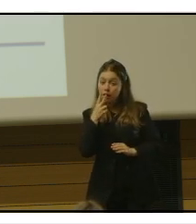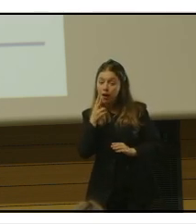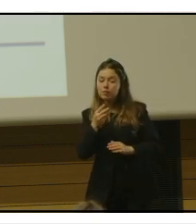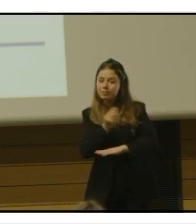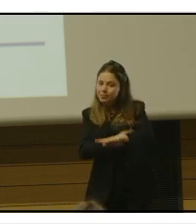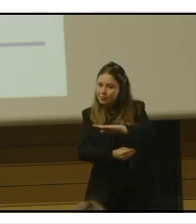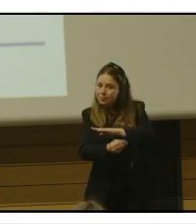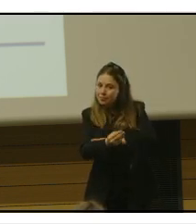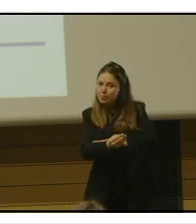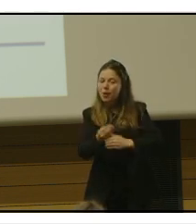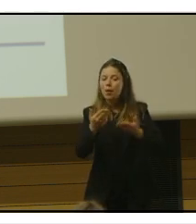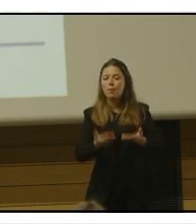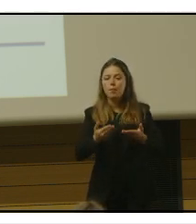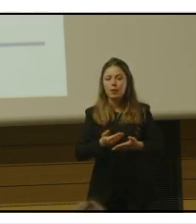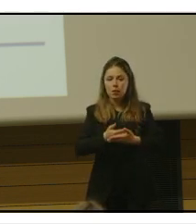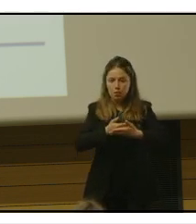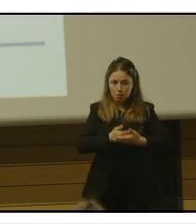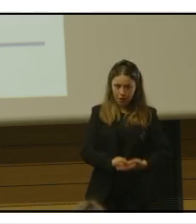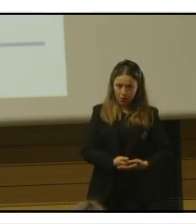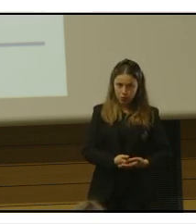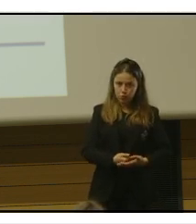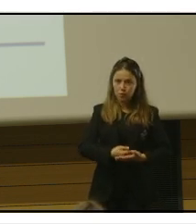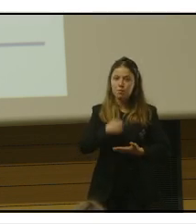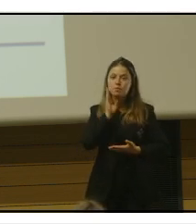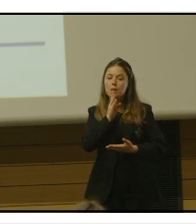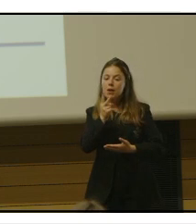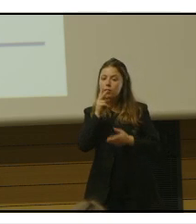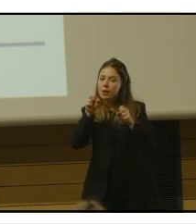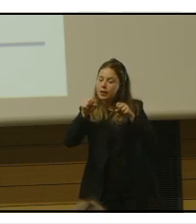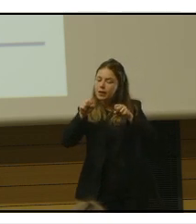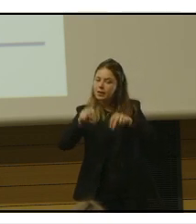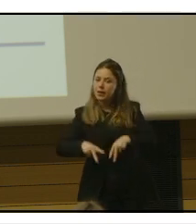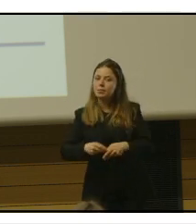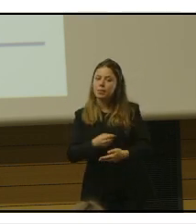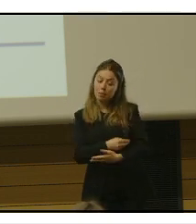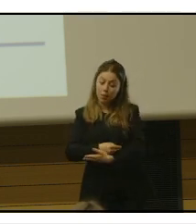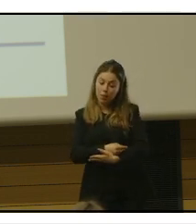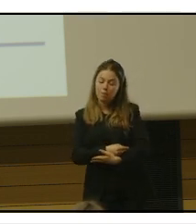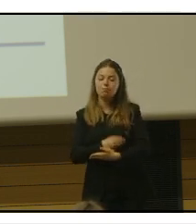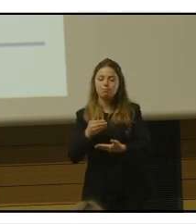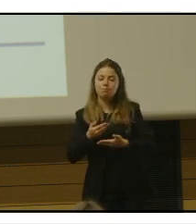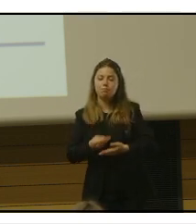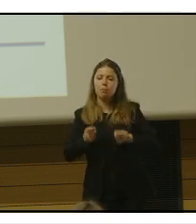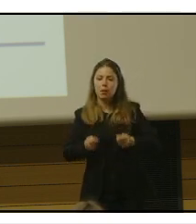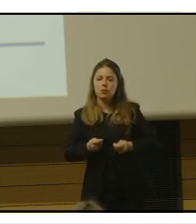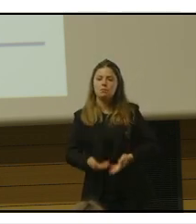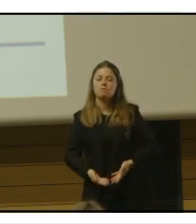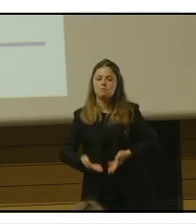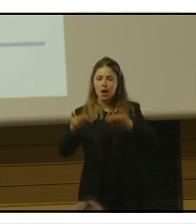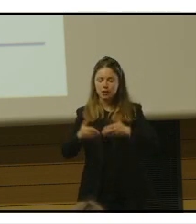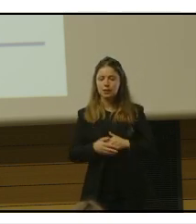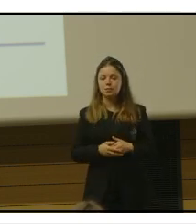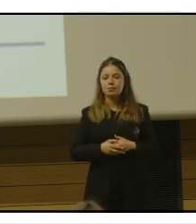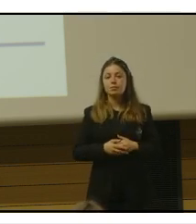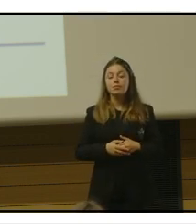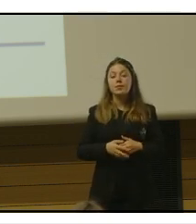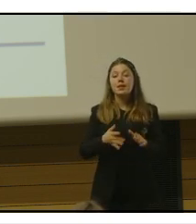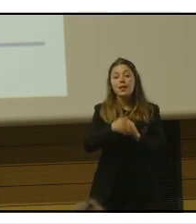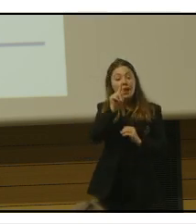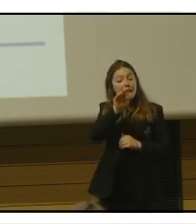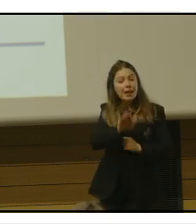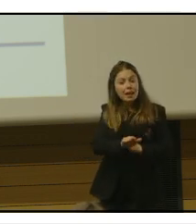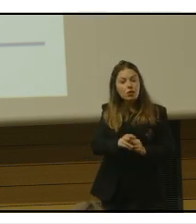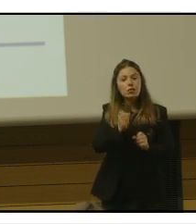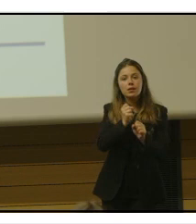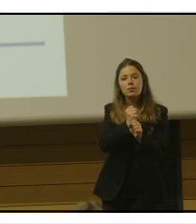con menos peso que los hijos de madres no fumadoras. Los indicios de causalidad, bueno, pues los indicios de causalidad en niños se